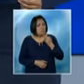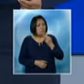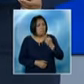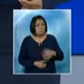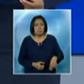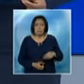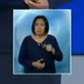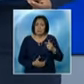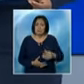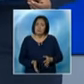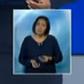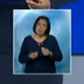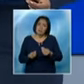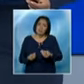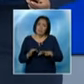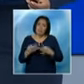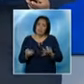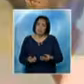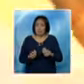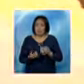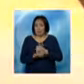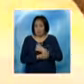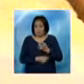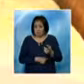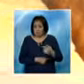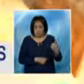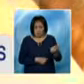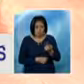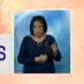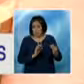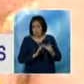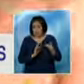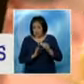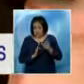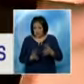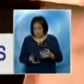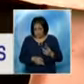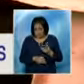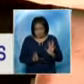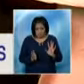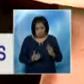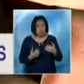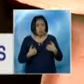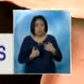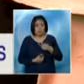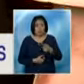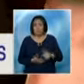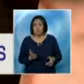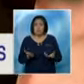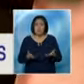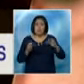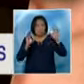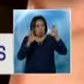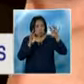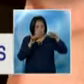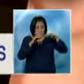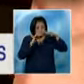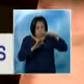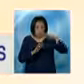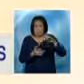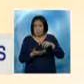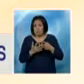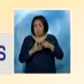adoptados por una familia que les brinde amor. Que es el único hogar que conocen y que al menos tienen para guarecerse de las lluvias que ya